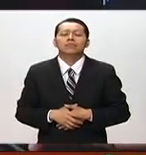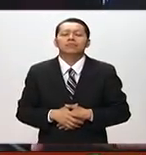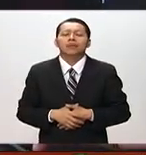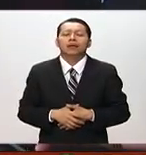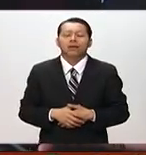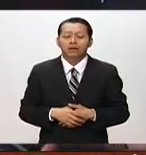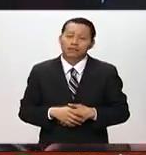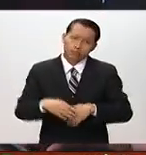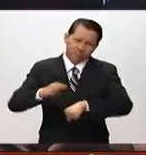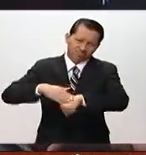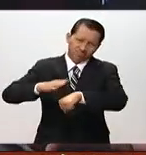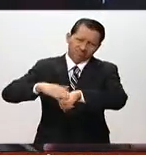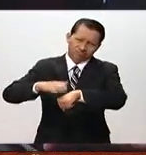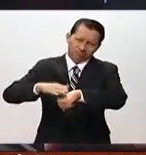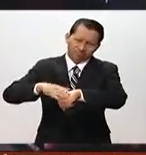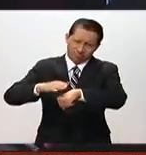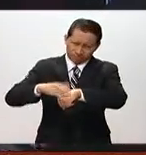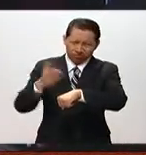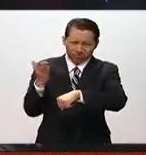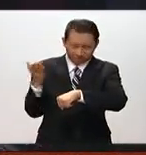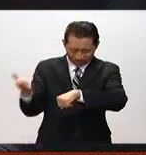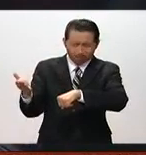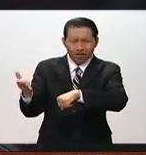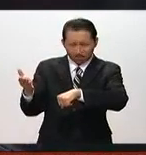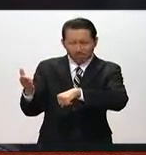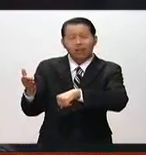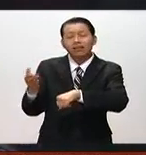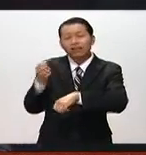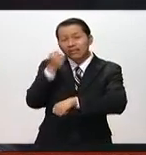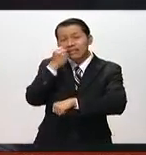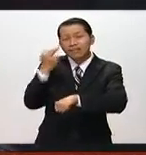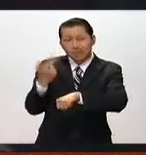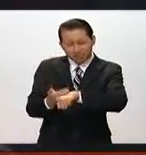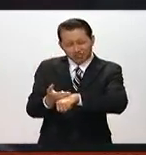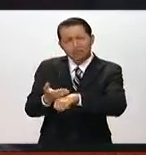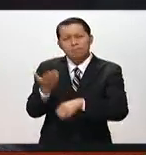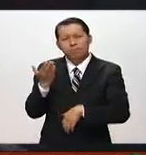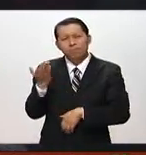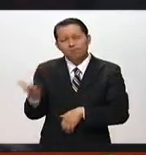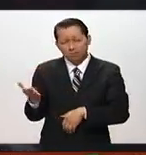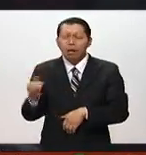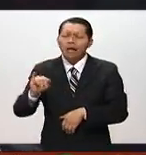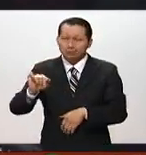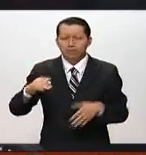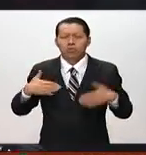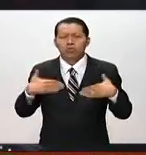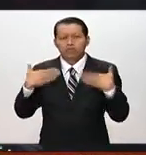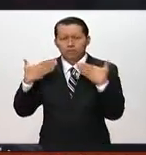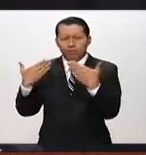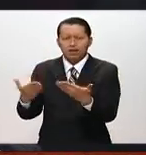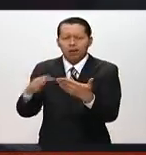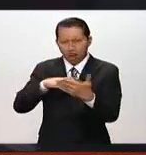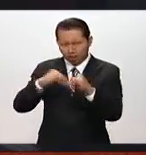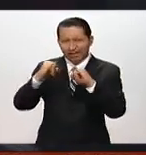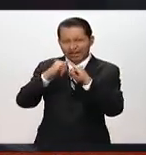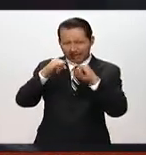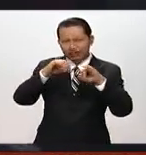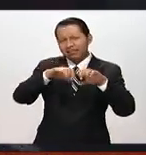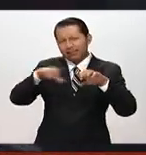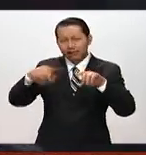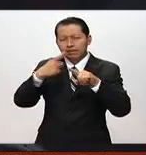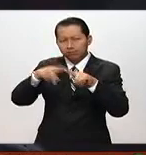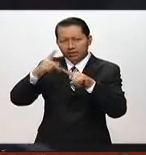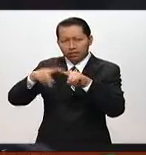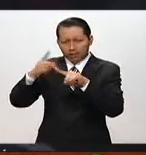Nuestro llamado al señor secretario es sí, efectivamente confiamos en nuestras instituciones, entendemos que la mejor vía es